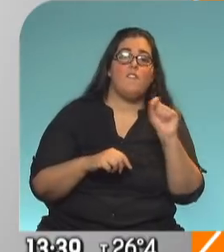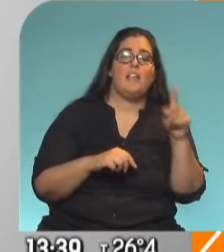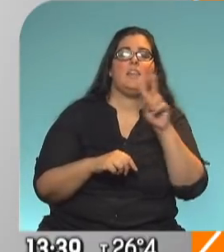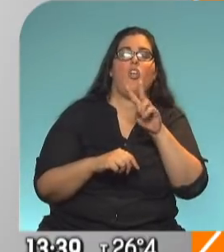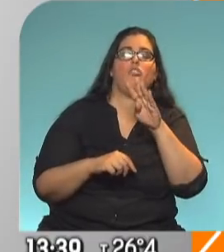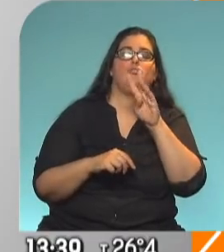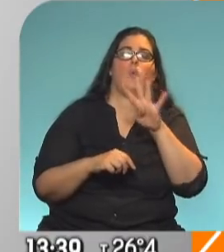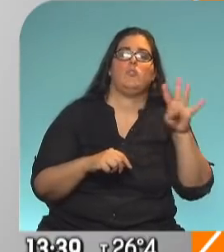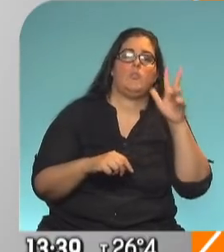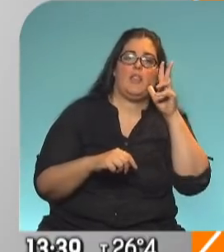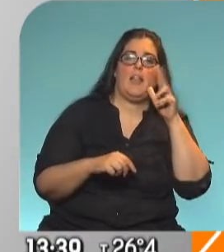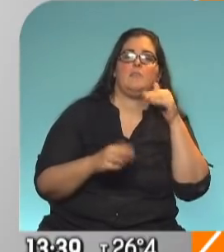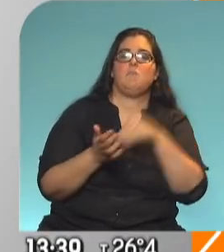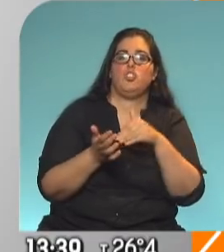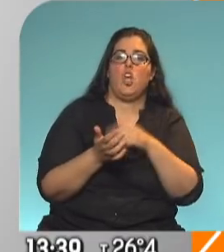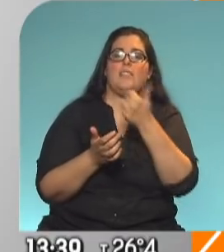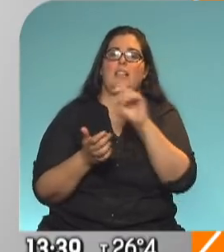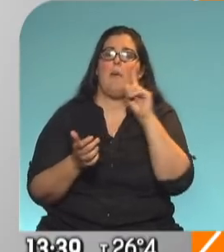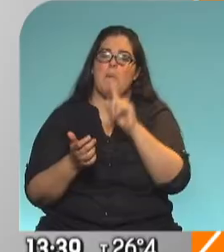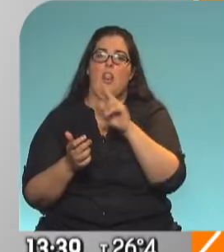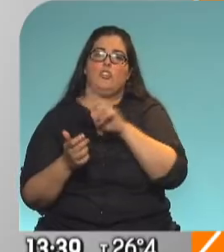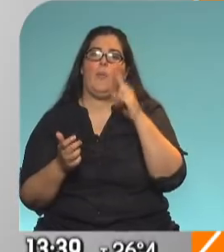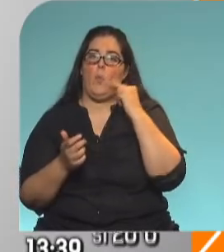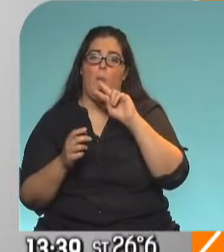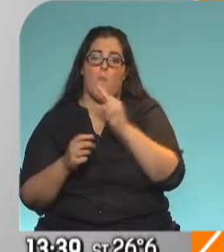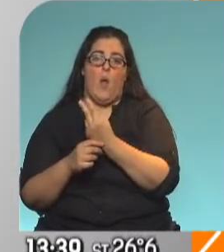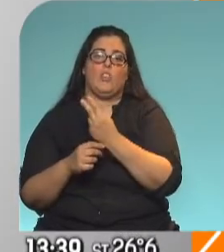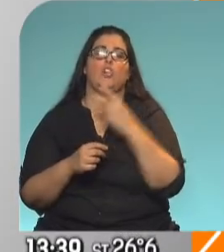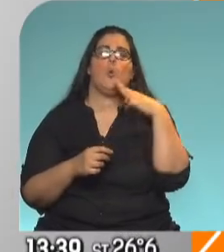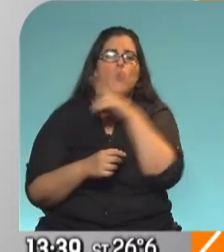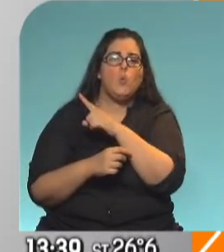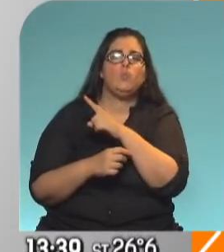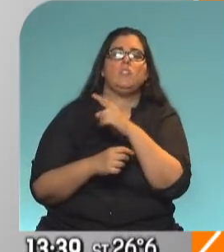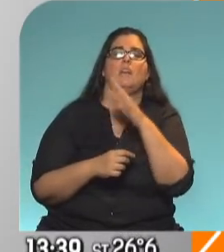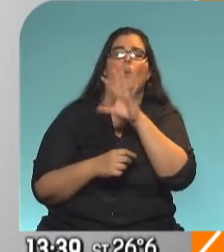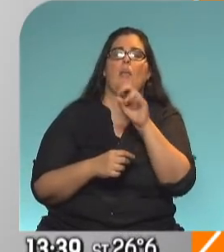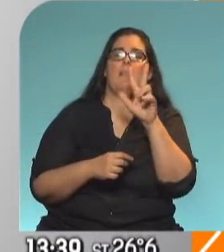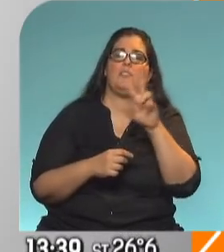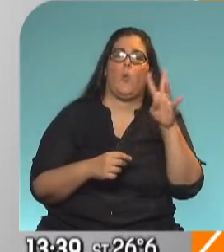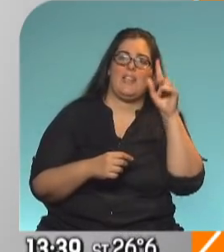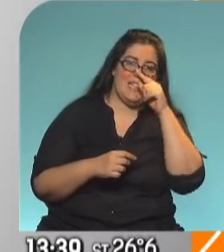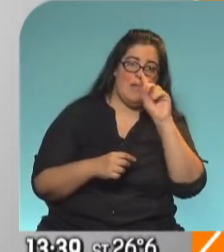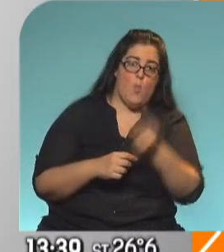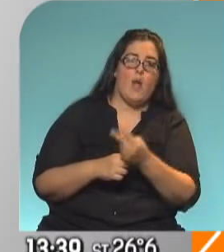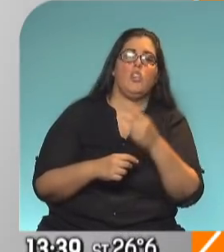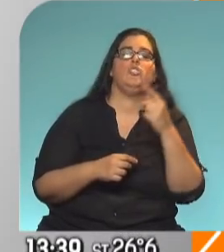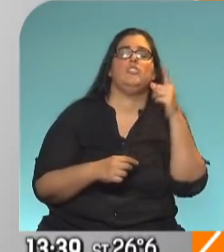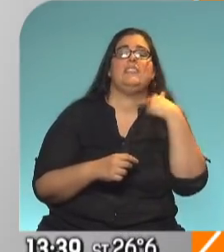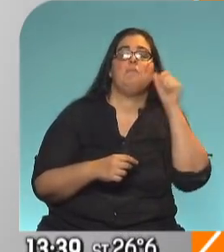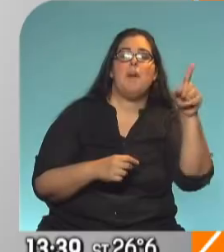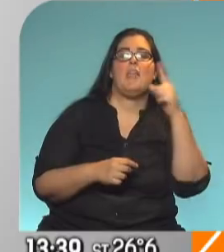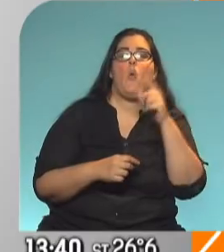Rusia, 2.819.429 con 50.341 1.157 muertos. España